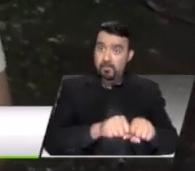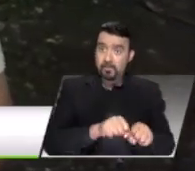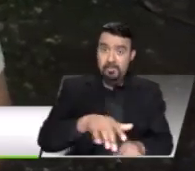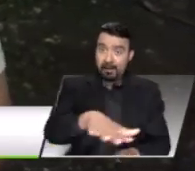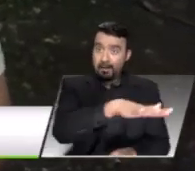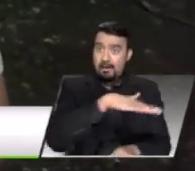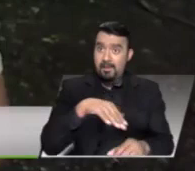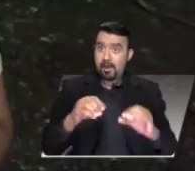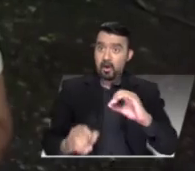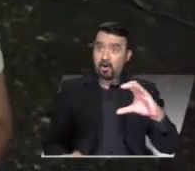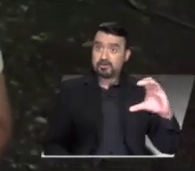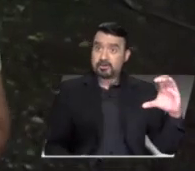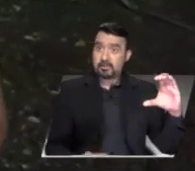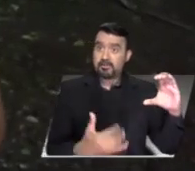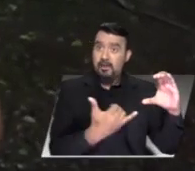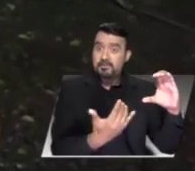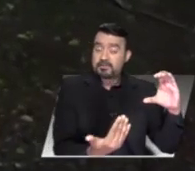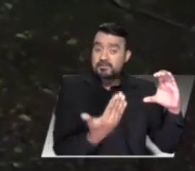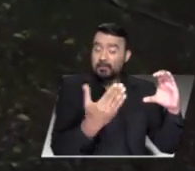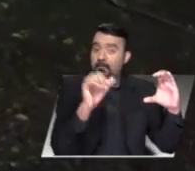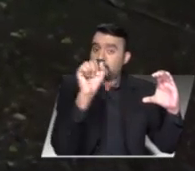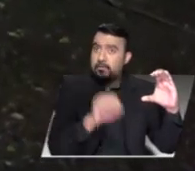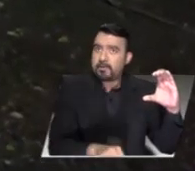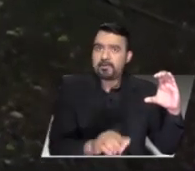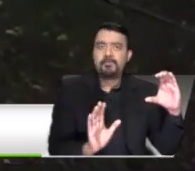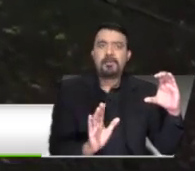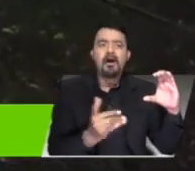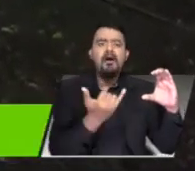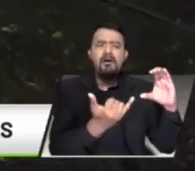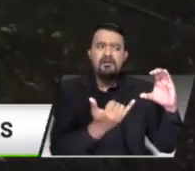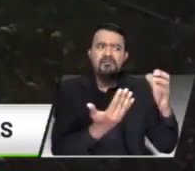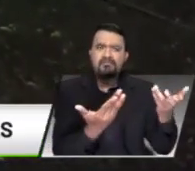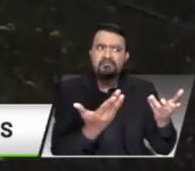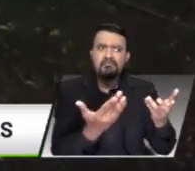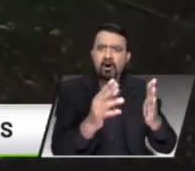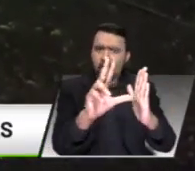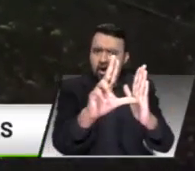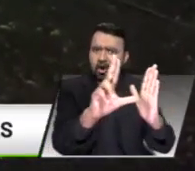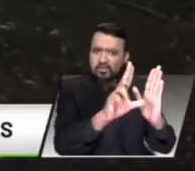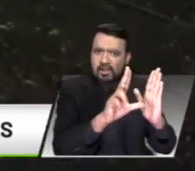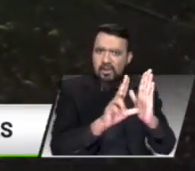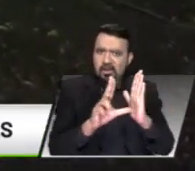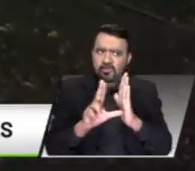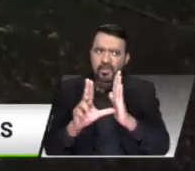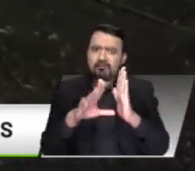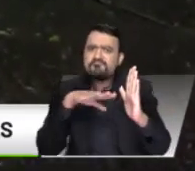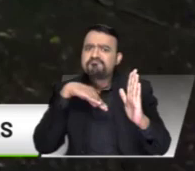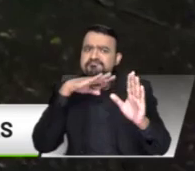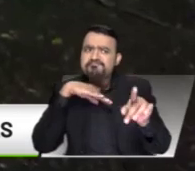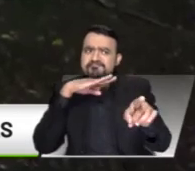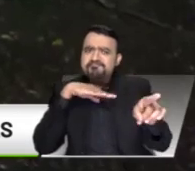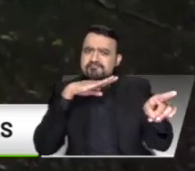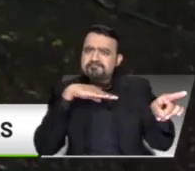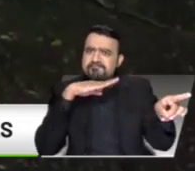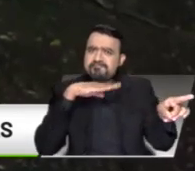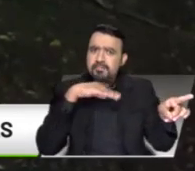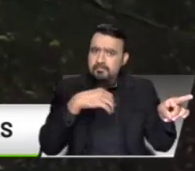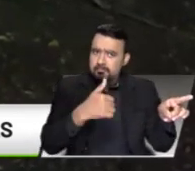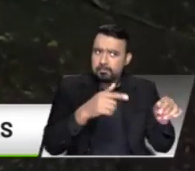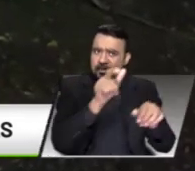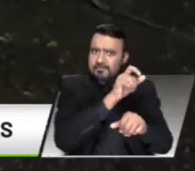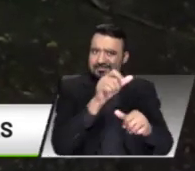Esta subregión ya tiene una capacidad hotelera, ya tiene una capacidad en el tema de